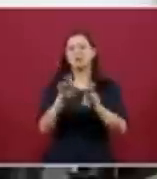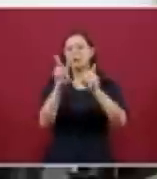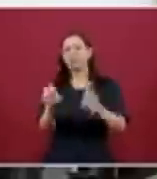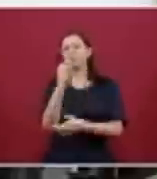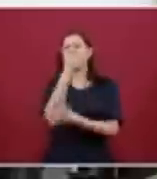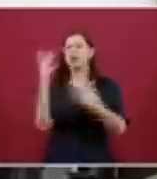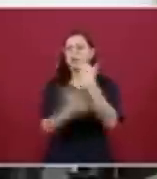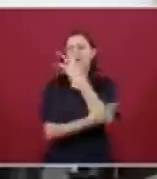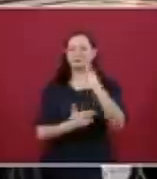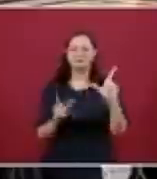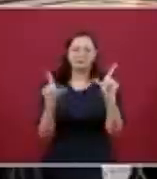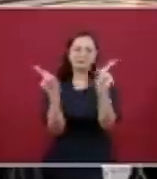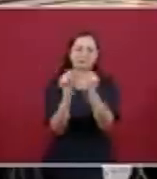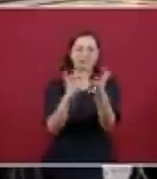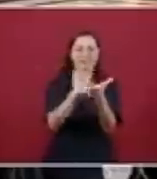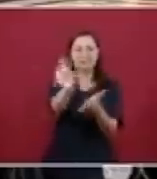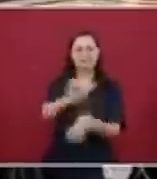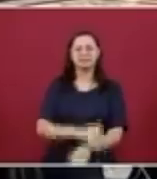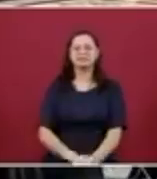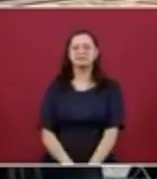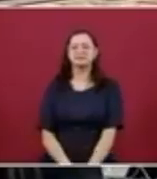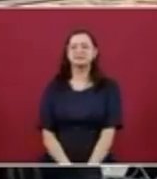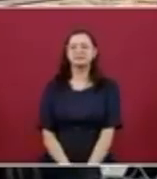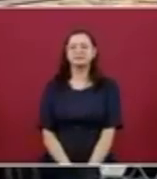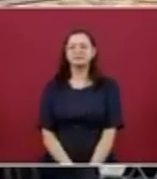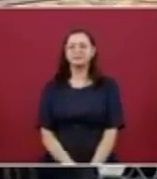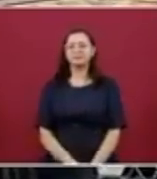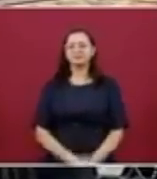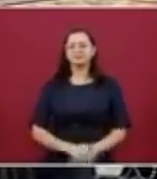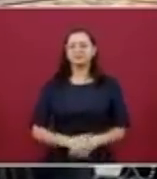Gracias, presidente.